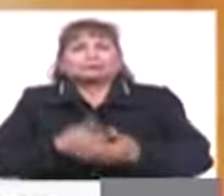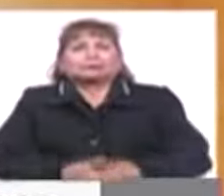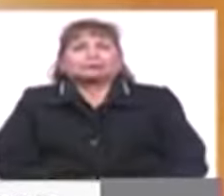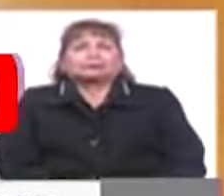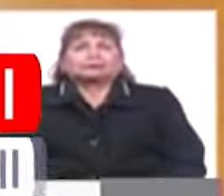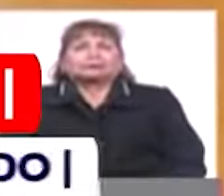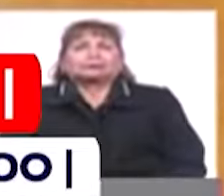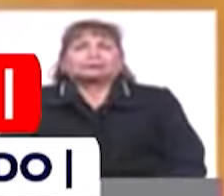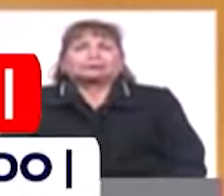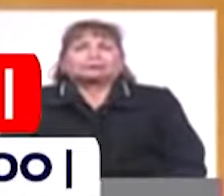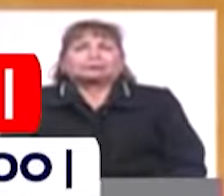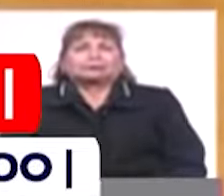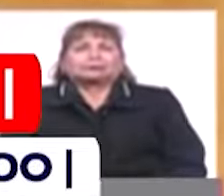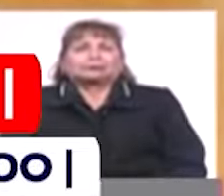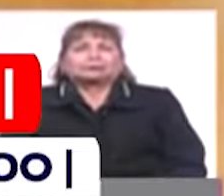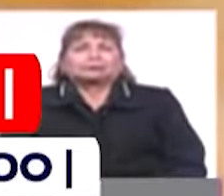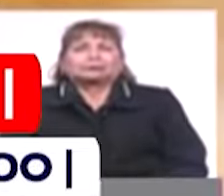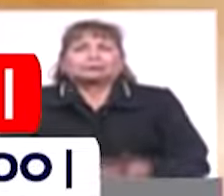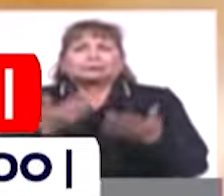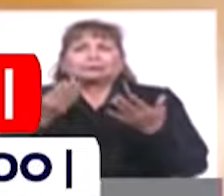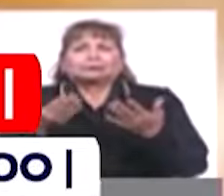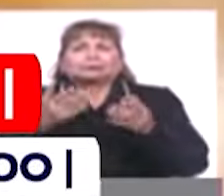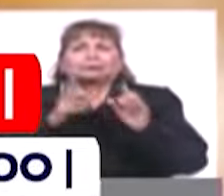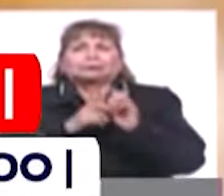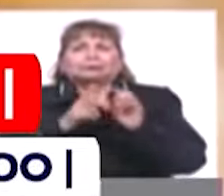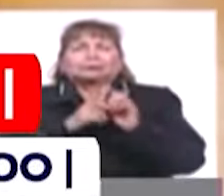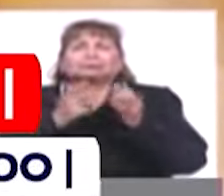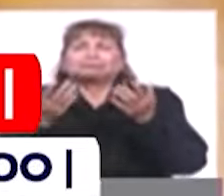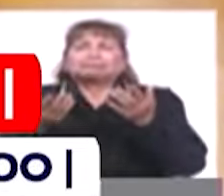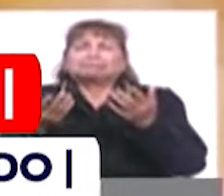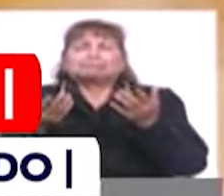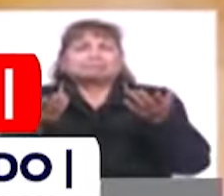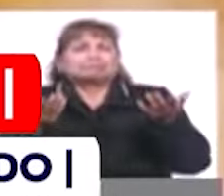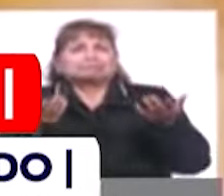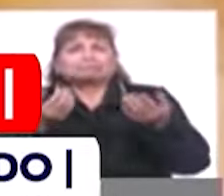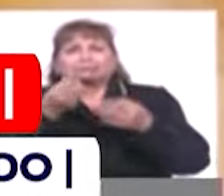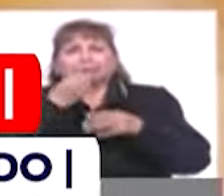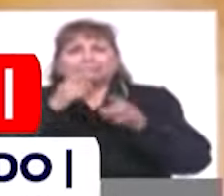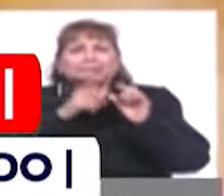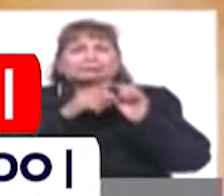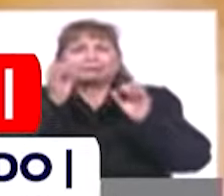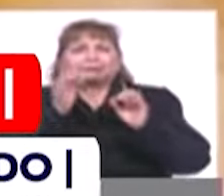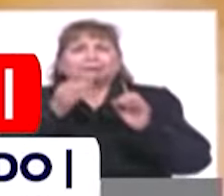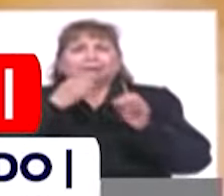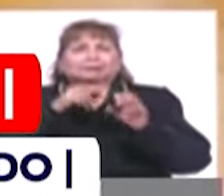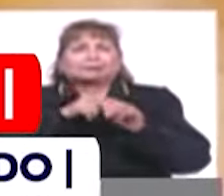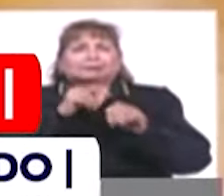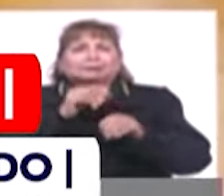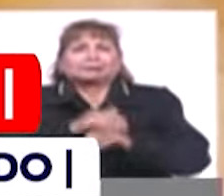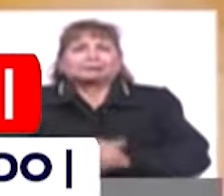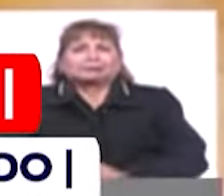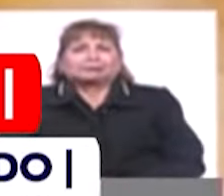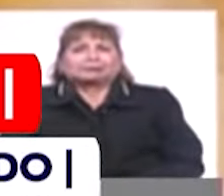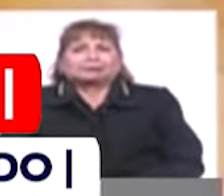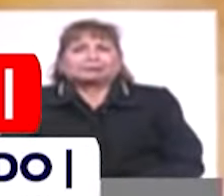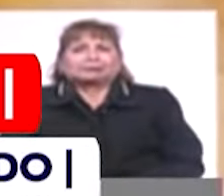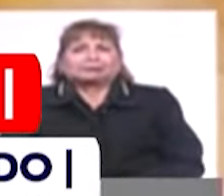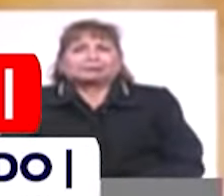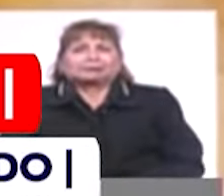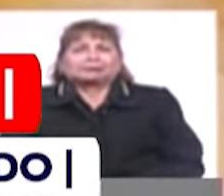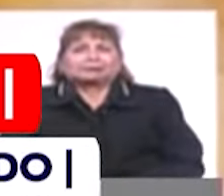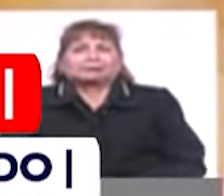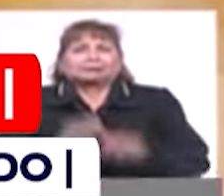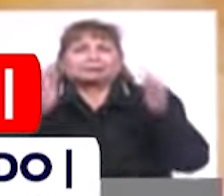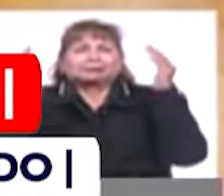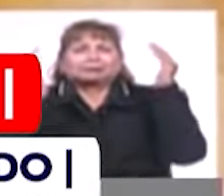Gracias información en vivo desde El Congreso de la República el ministro del interior Juan José santiváñez continúa presente